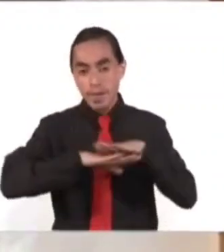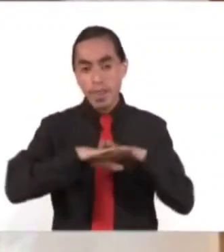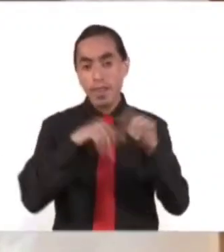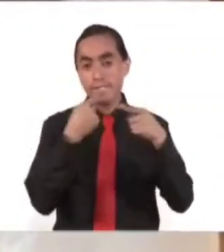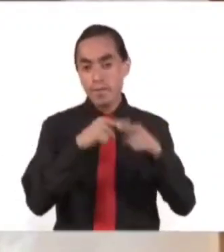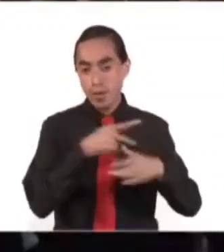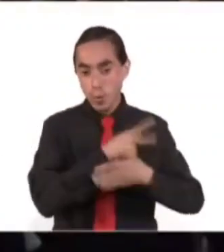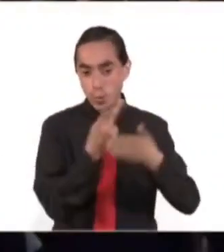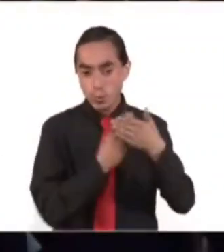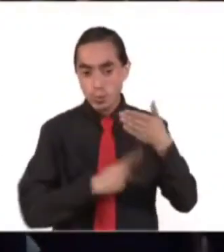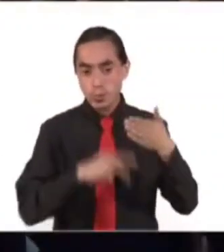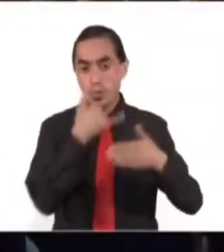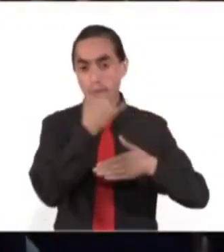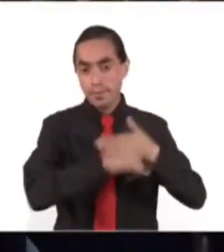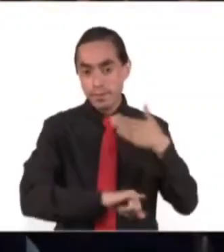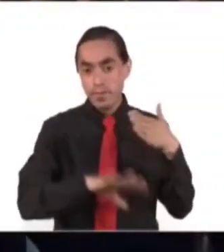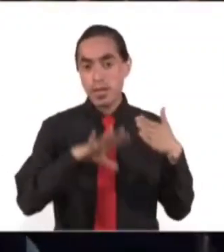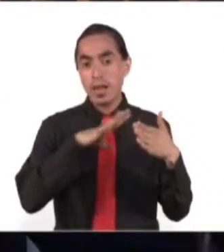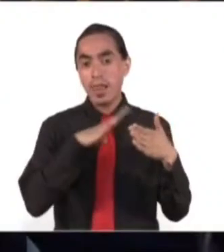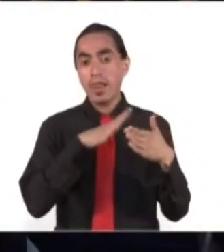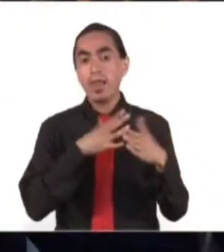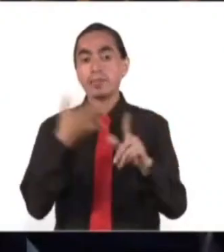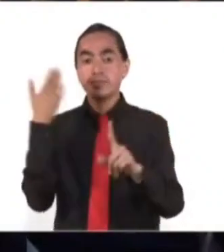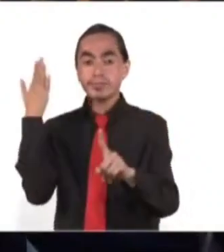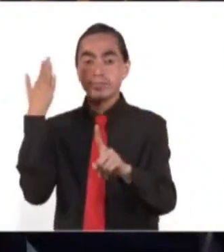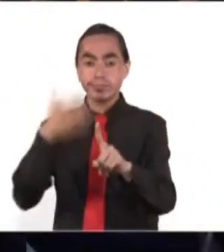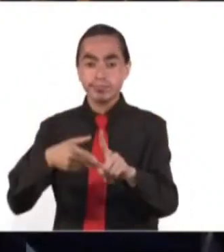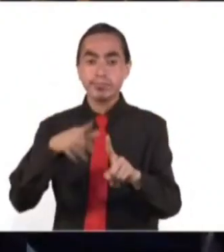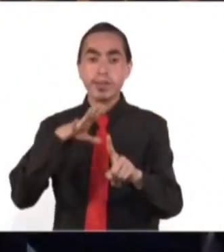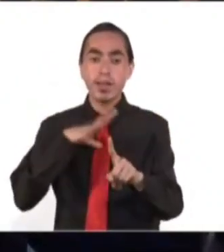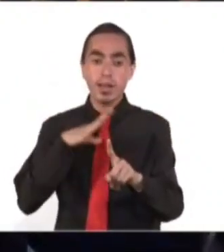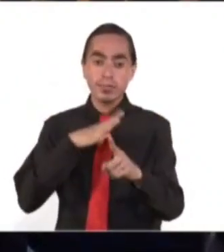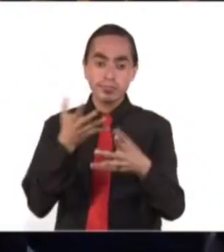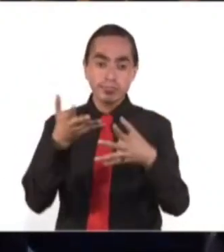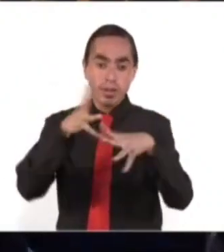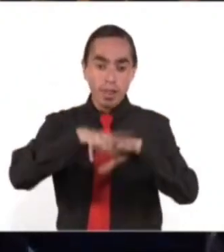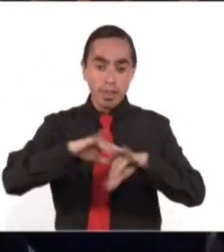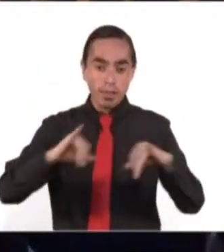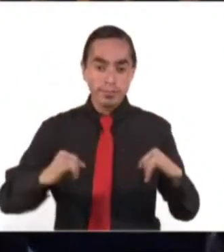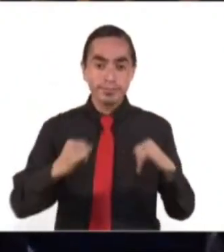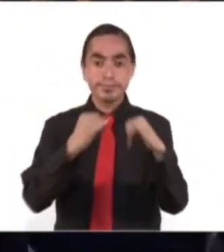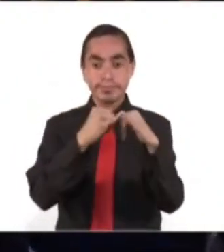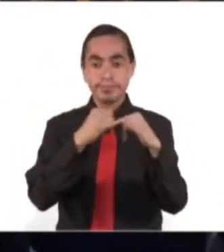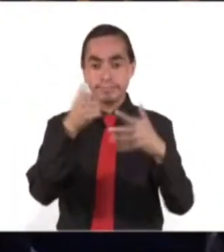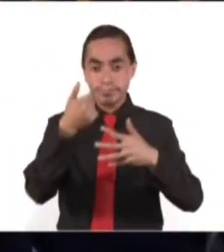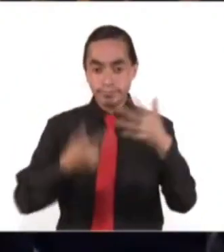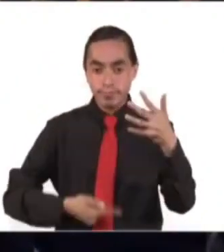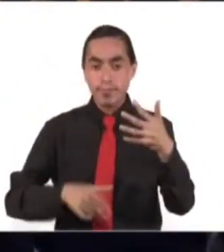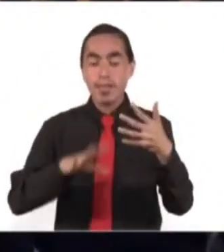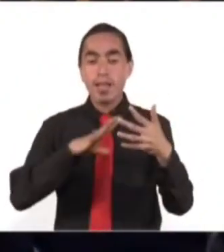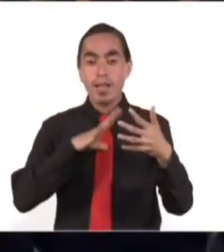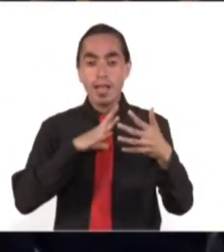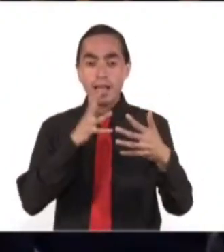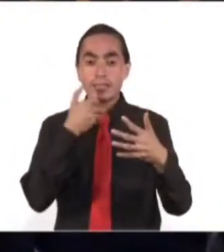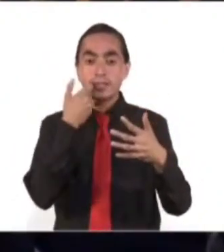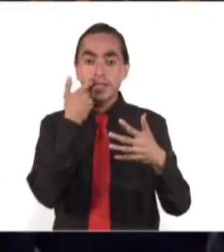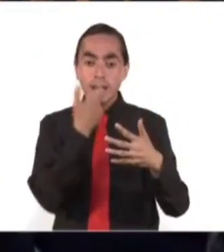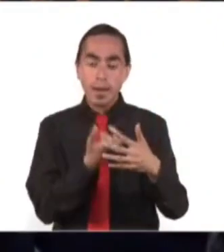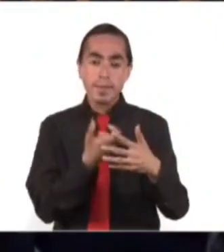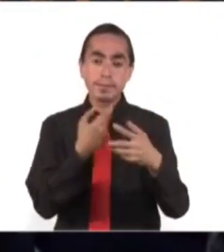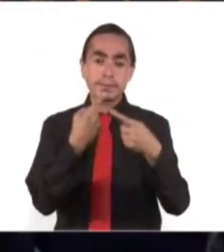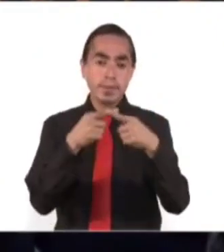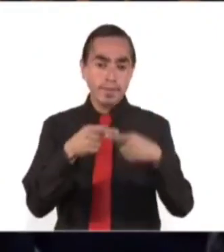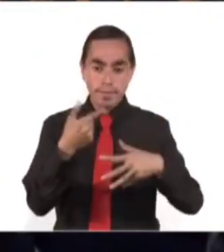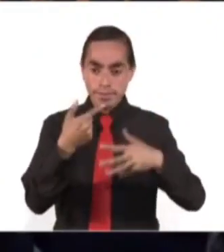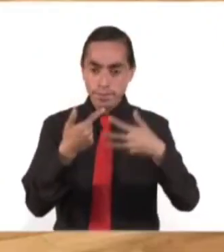conjuntos que con un enfoque interinstitucional y multidisciplinario busca soluciones innovadoras a